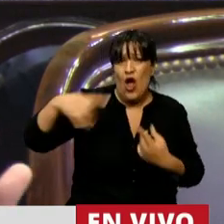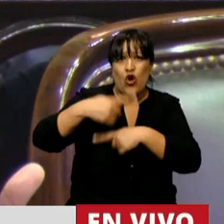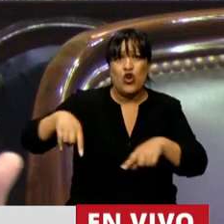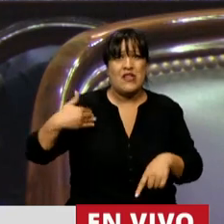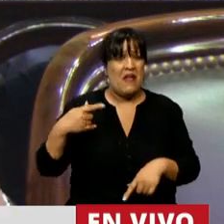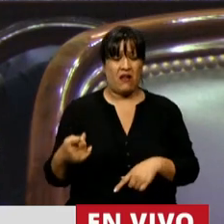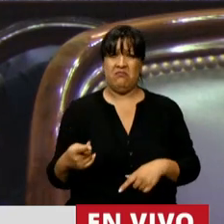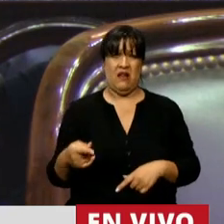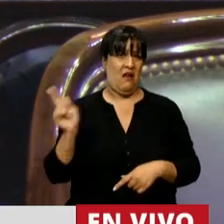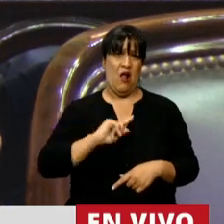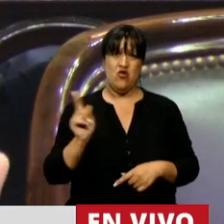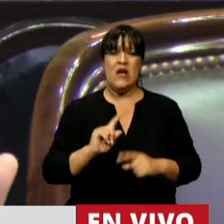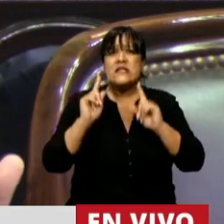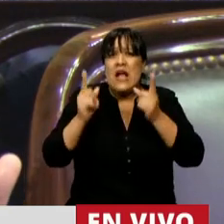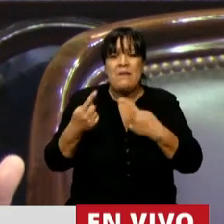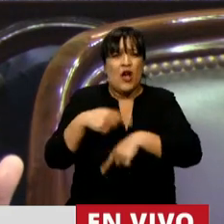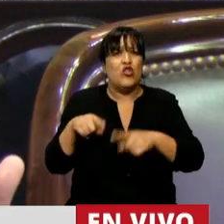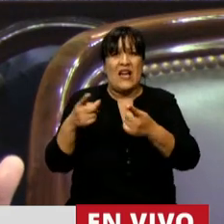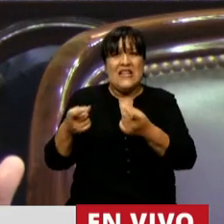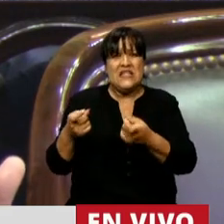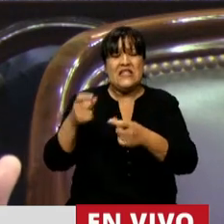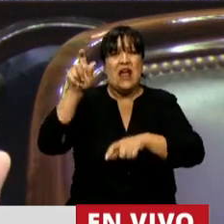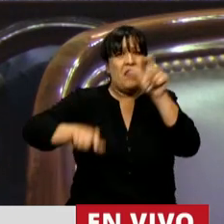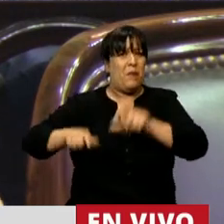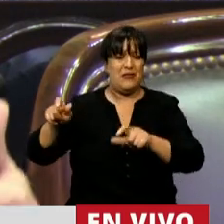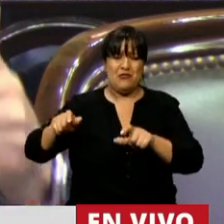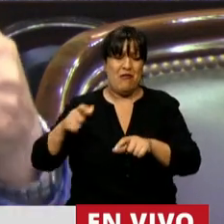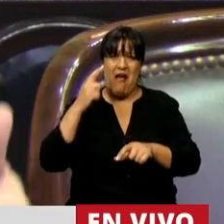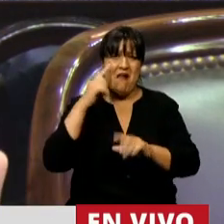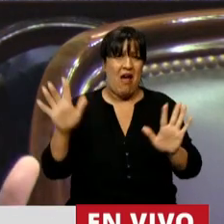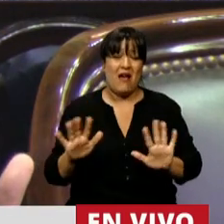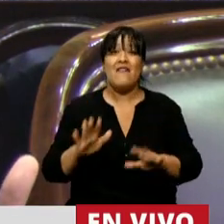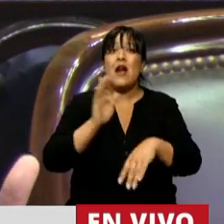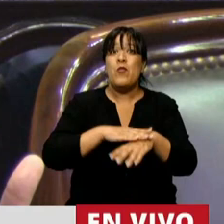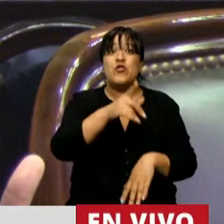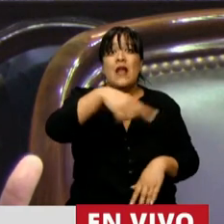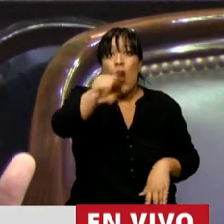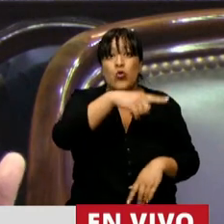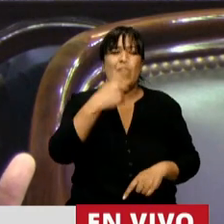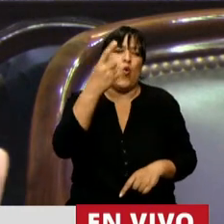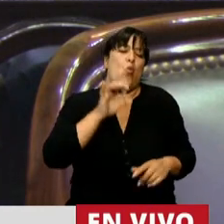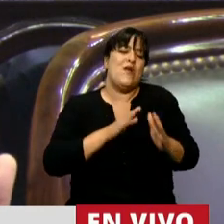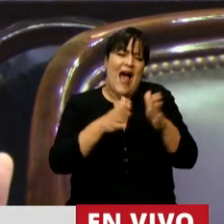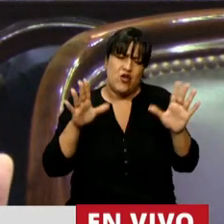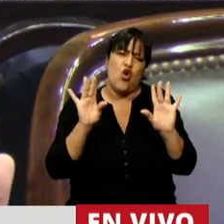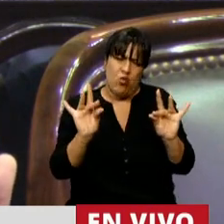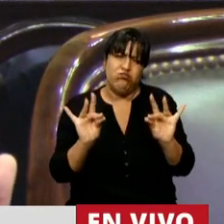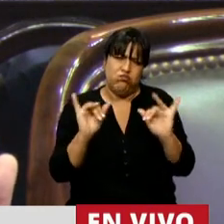que ver con las necesidades que hoy está pasando la gente, que no es solamente responsabilidad de usted, de un año muy